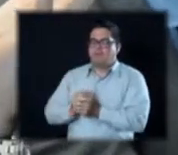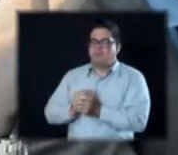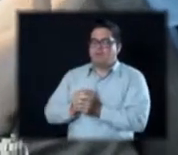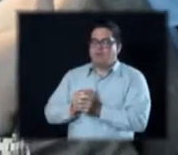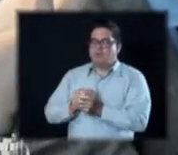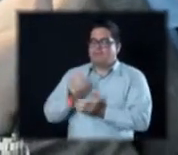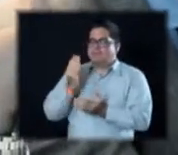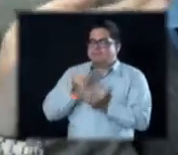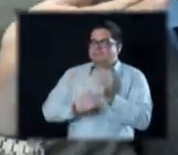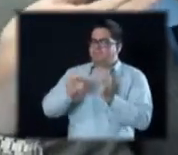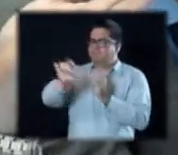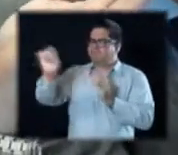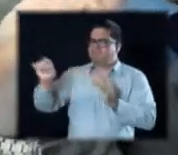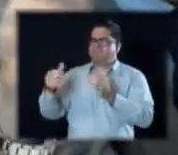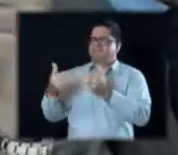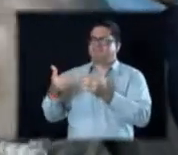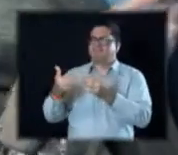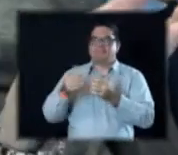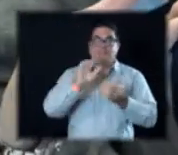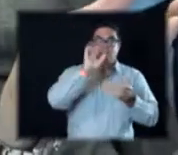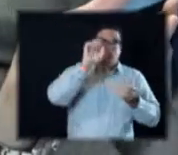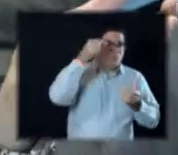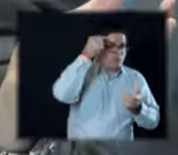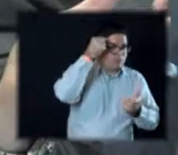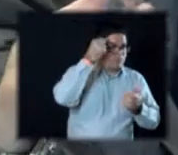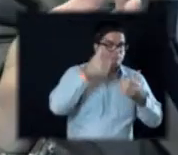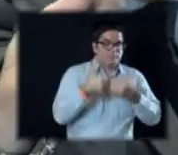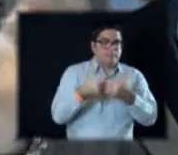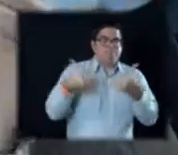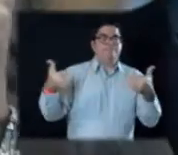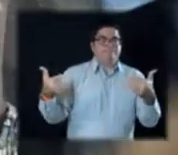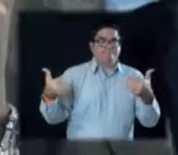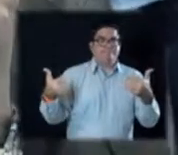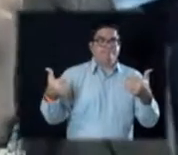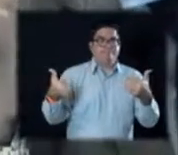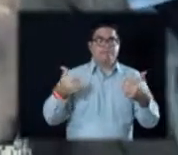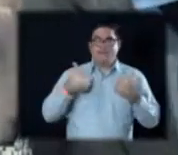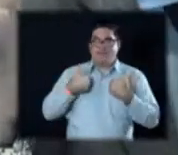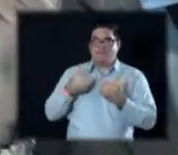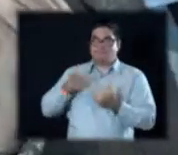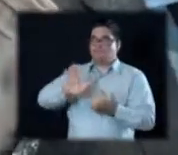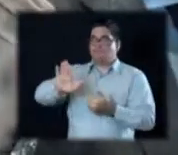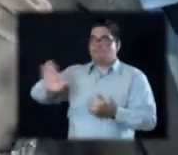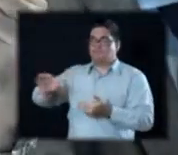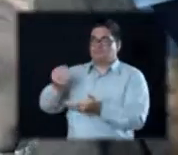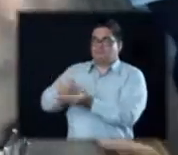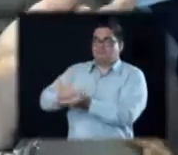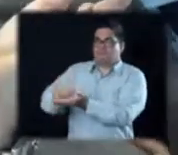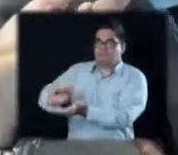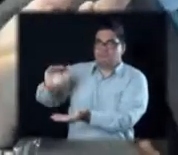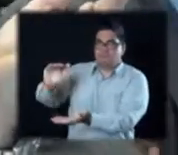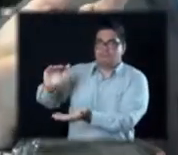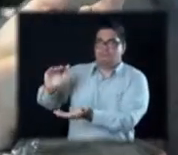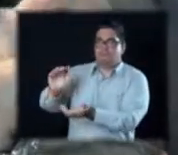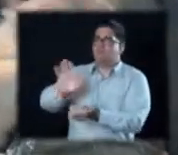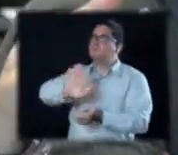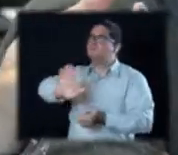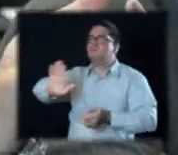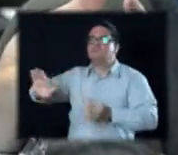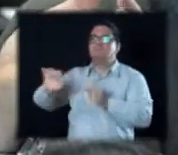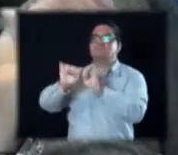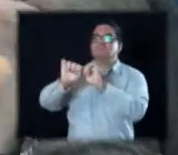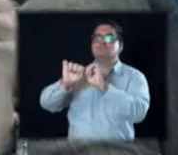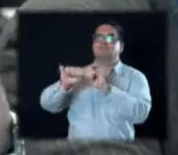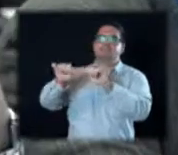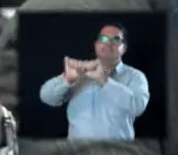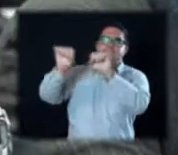Hay corporaciones públicas que son legalmente separadas del gobierno central y que tienen sus haciendas separadas, y cada una de estas agencias tiene